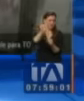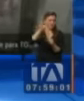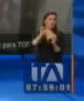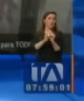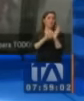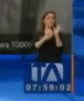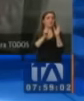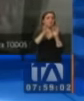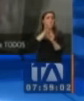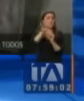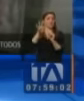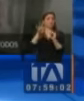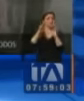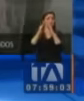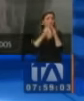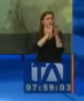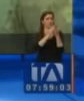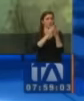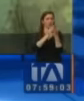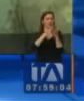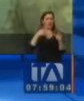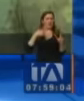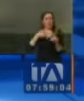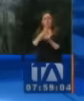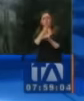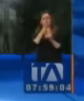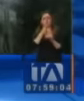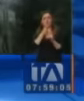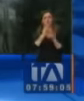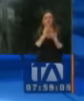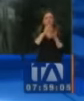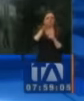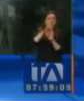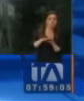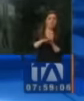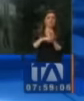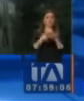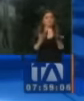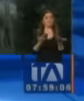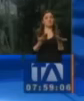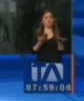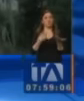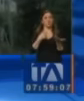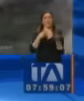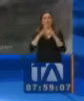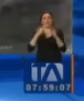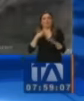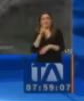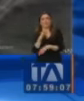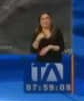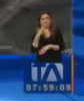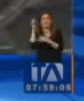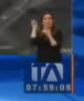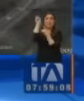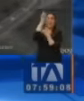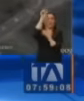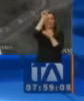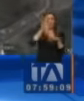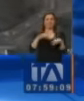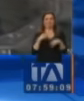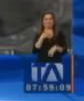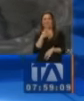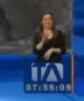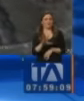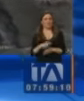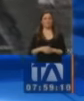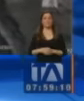25 casas, realmente se ha minimizado el impacto sobre la cantidad de casas que van a pasar. Uh-huh. No me gustaría ser una de esas 25 casas. Exacto. ¿Sí? La parte estadística es